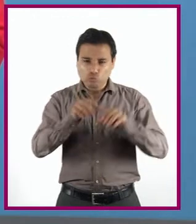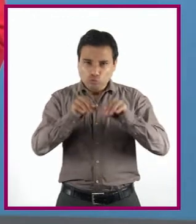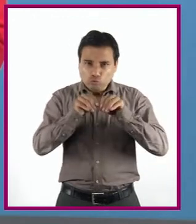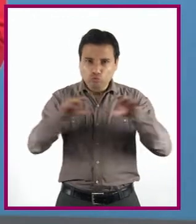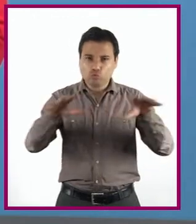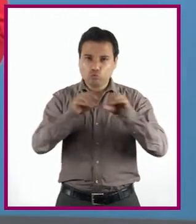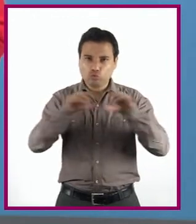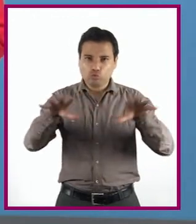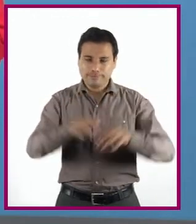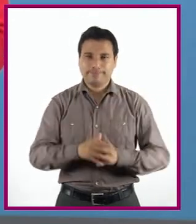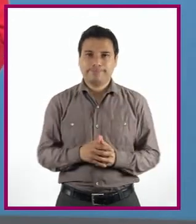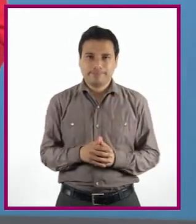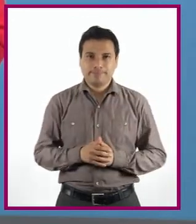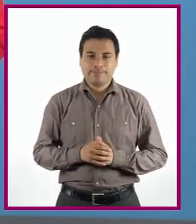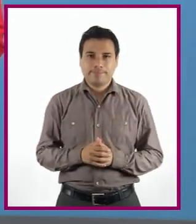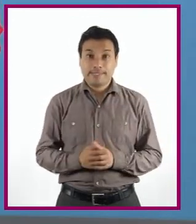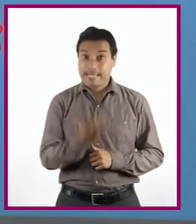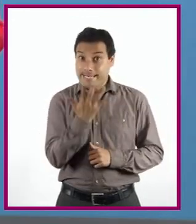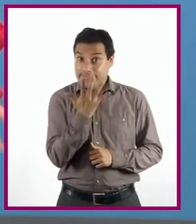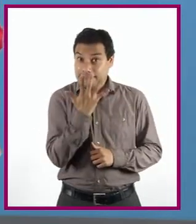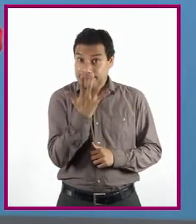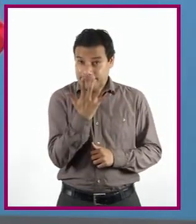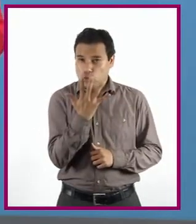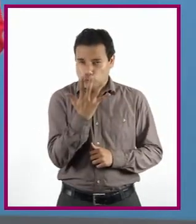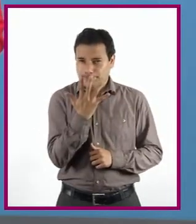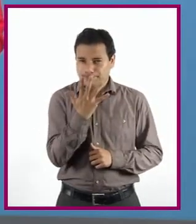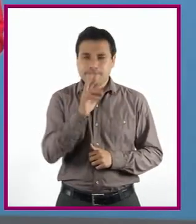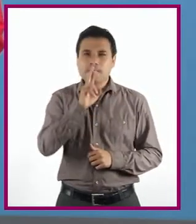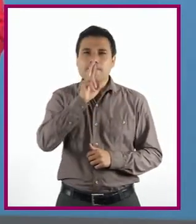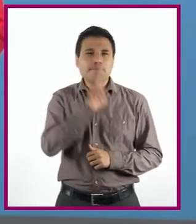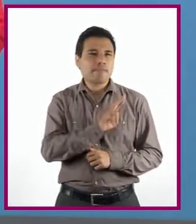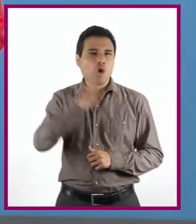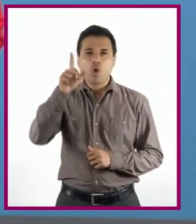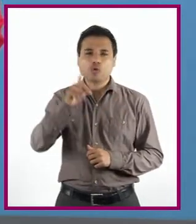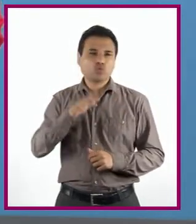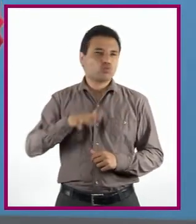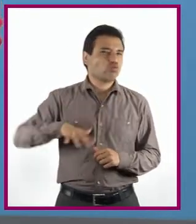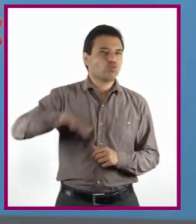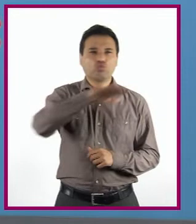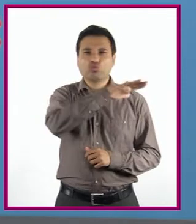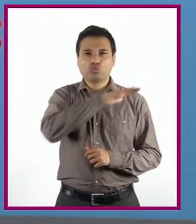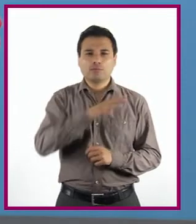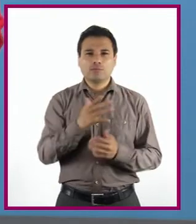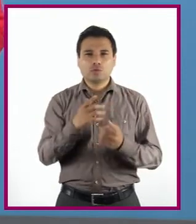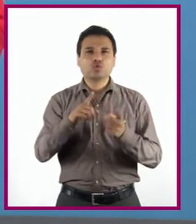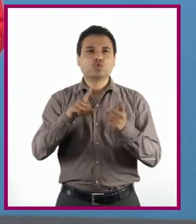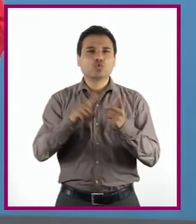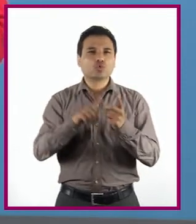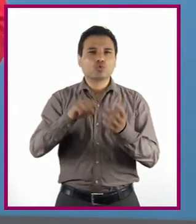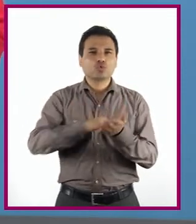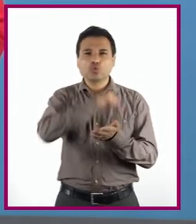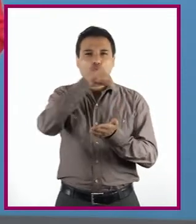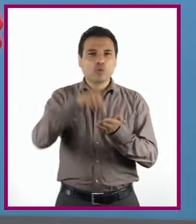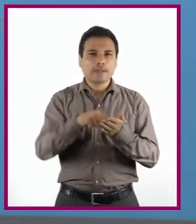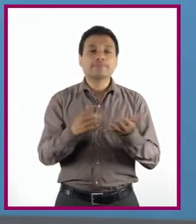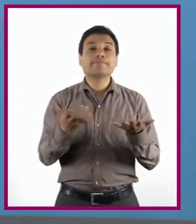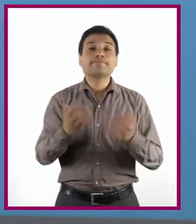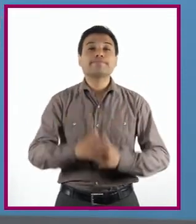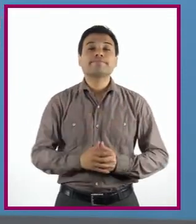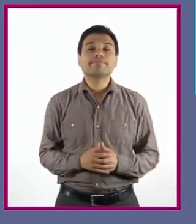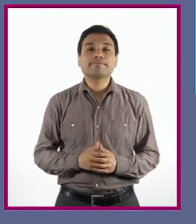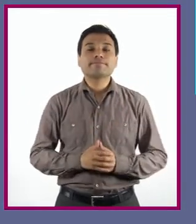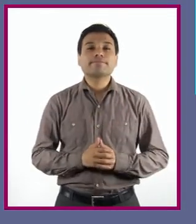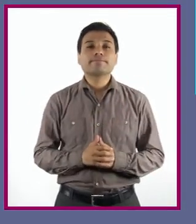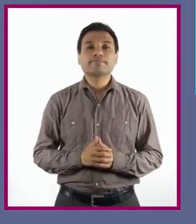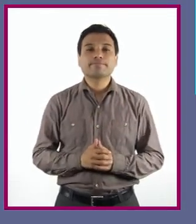electricidad. Los 5 mayores mercados para la energía hidráulica en términos de capacidad